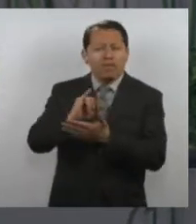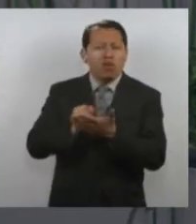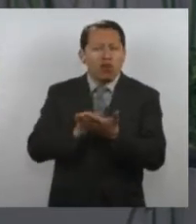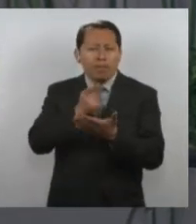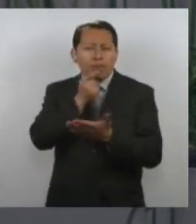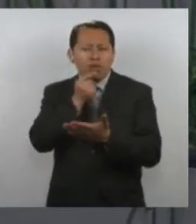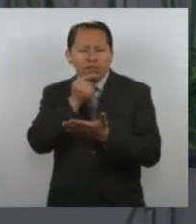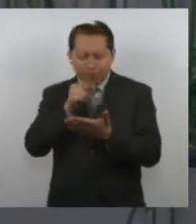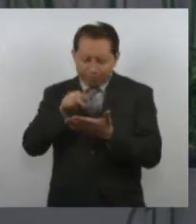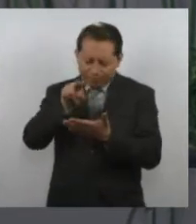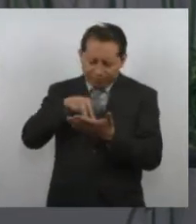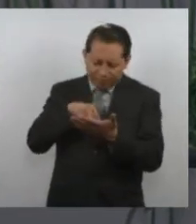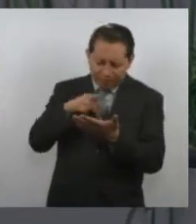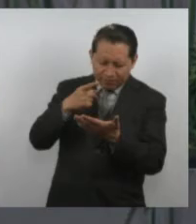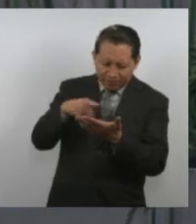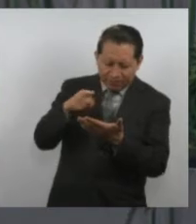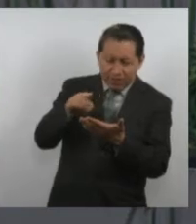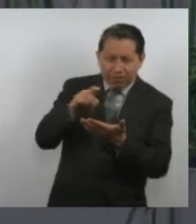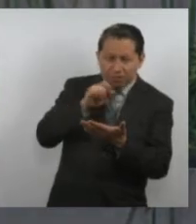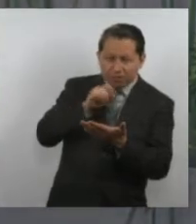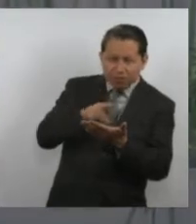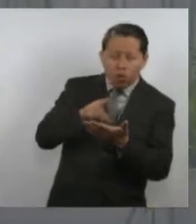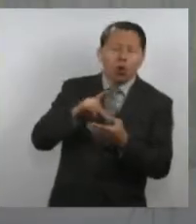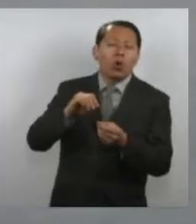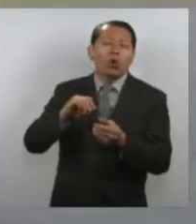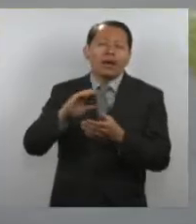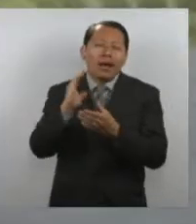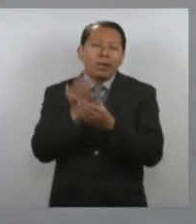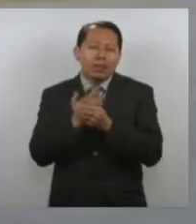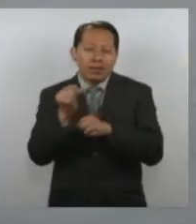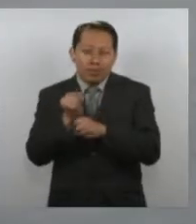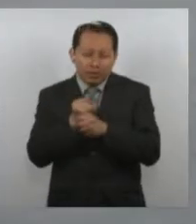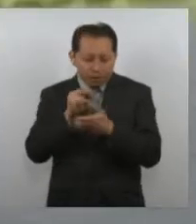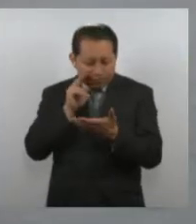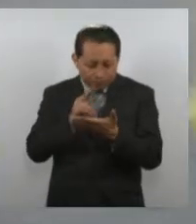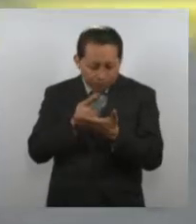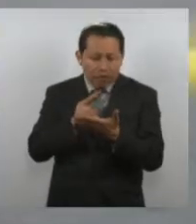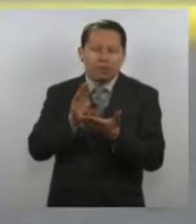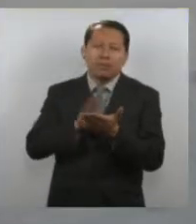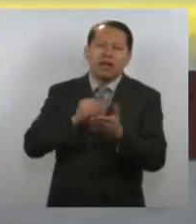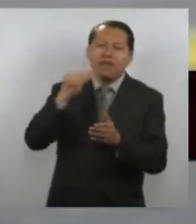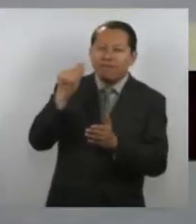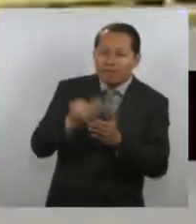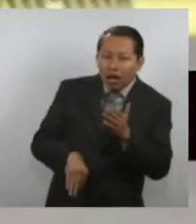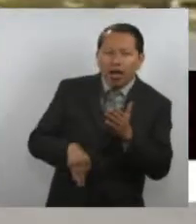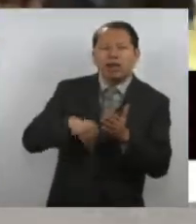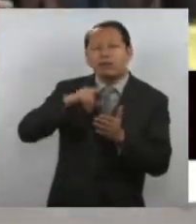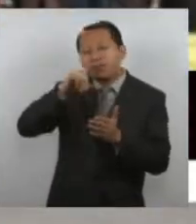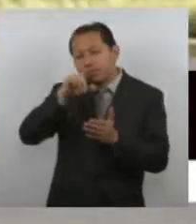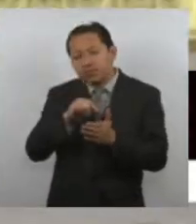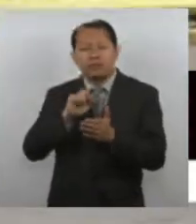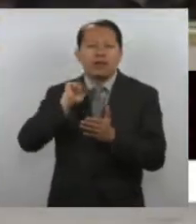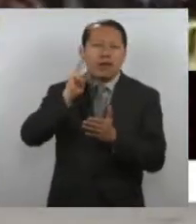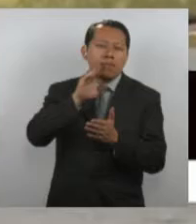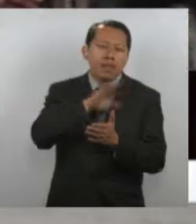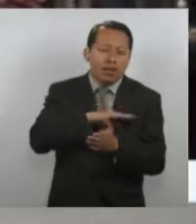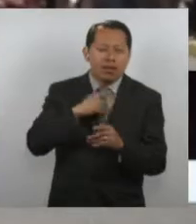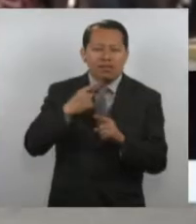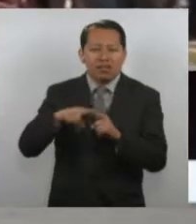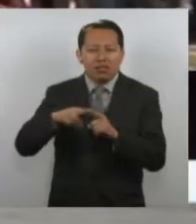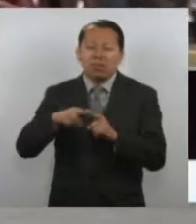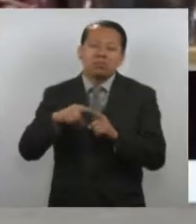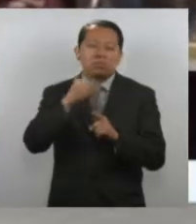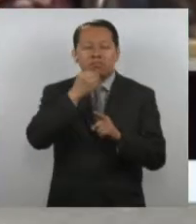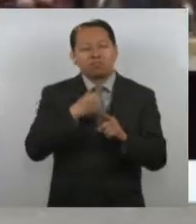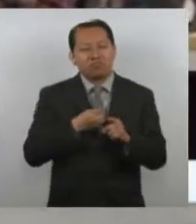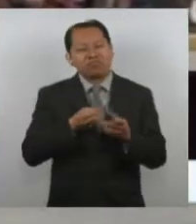hay un papel faltante en la carpeta de investigación y por eso pues sale en libertad el presunto